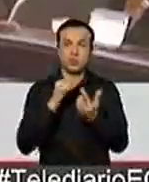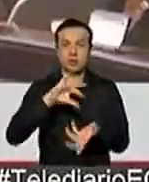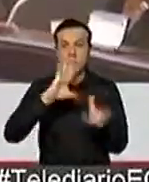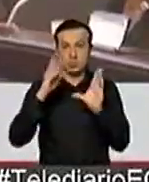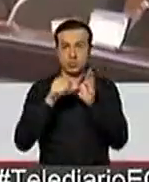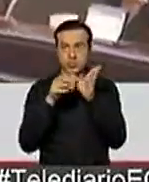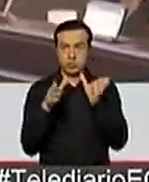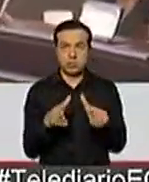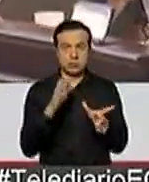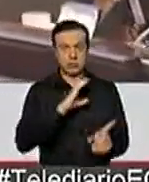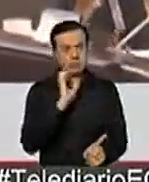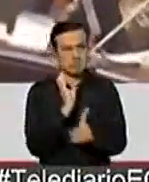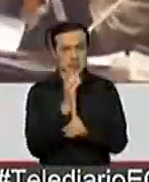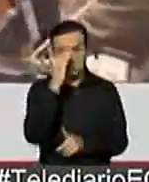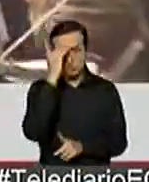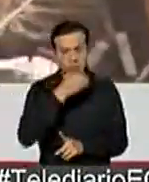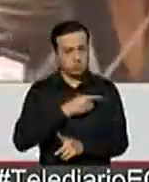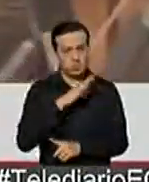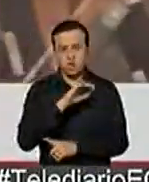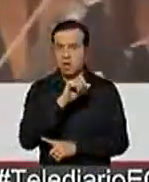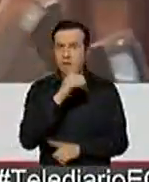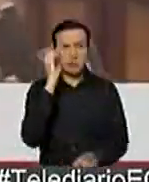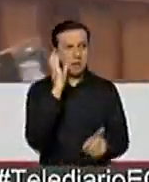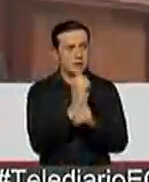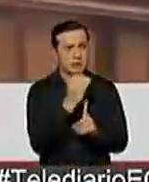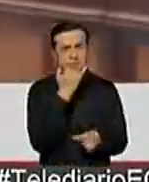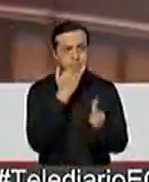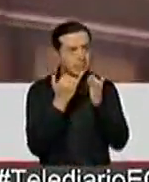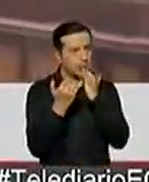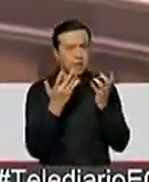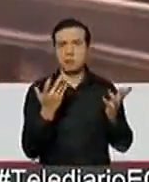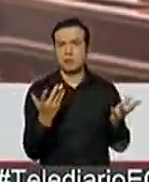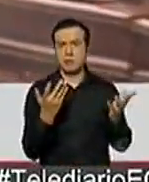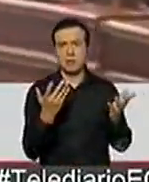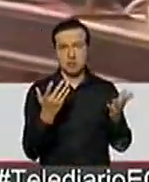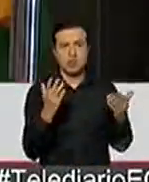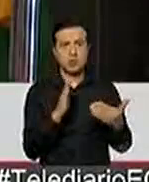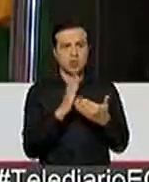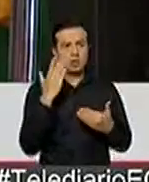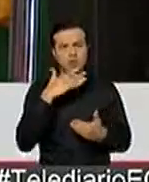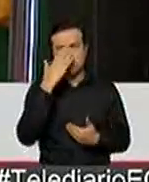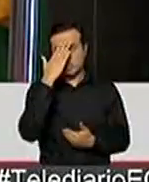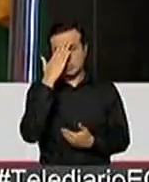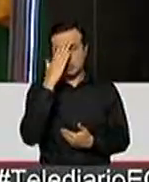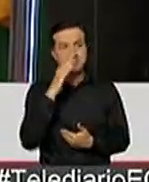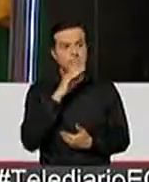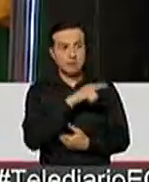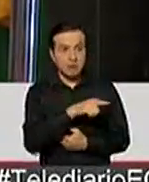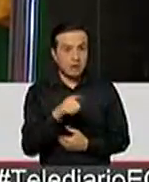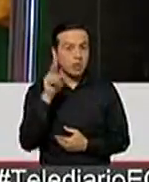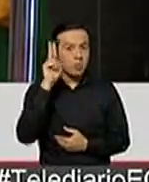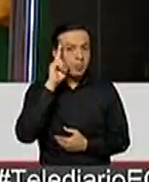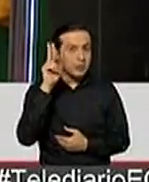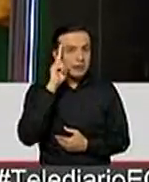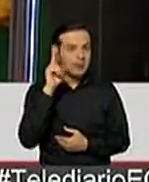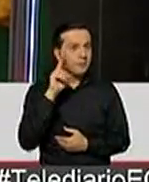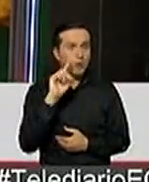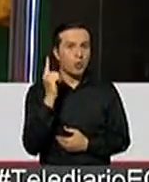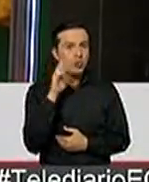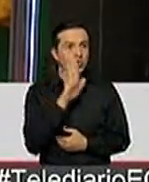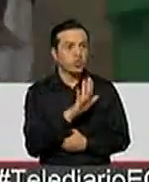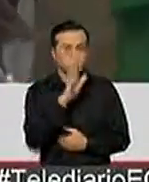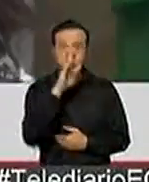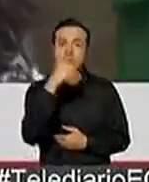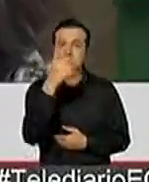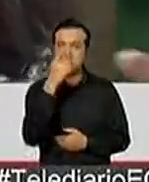Ciudadana, cuestionó esta decisión del CAL, la cual dijo es ilegal y va con dedicatoria. Como lo han hecho de manera arbitraria, y de eso tendrán